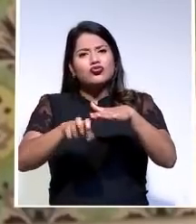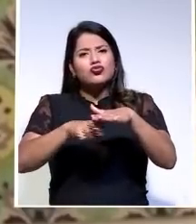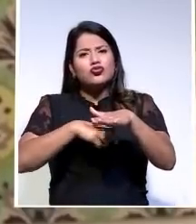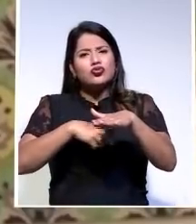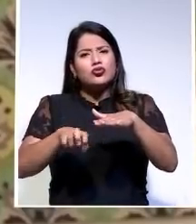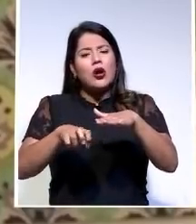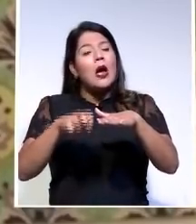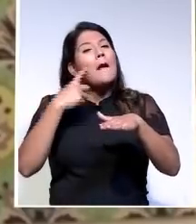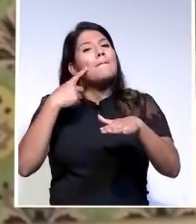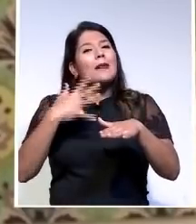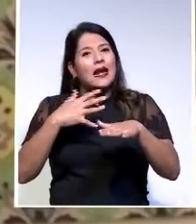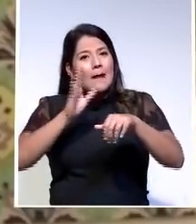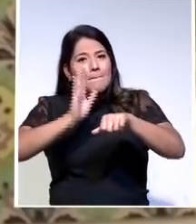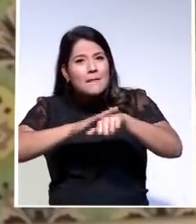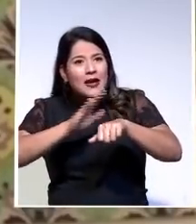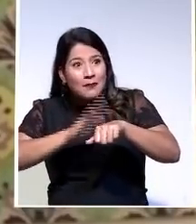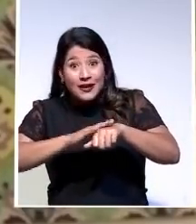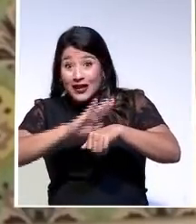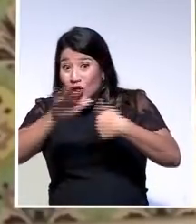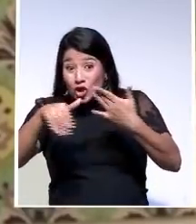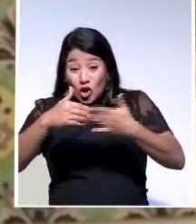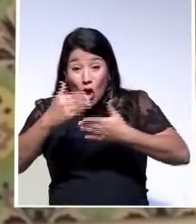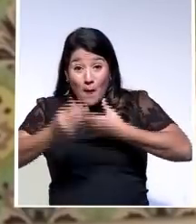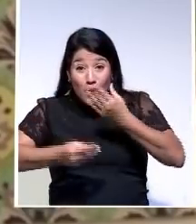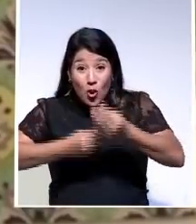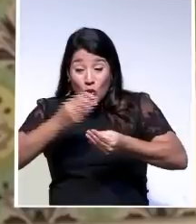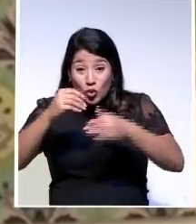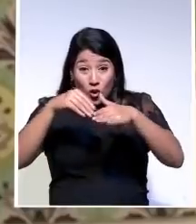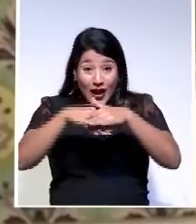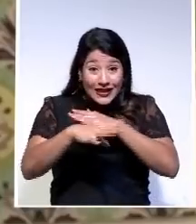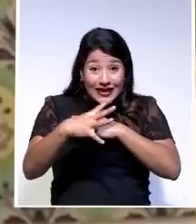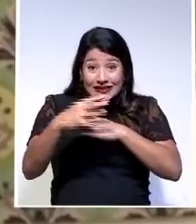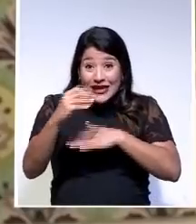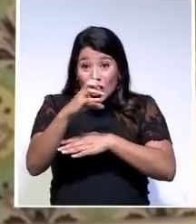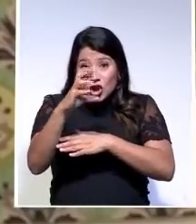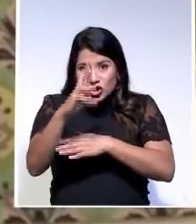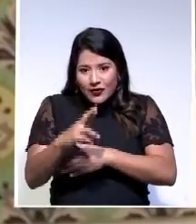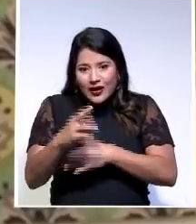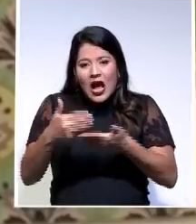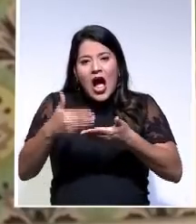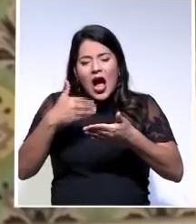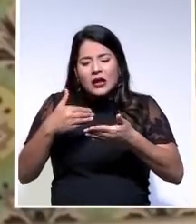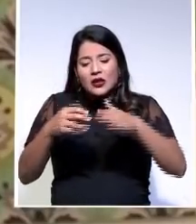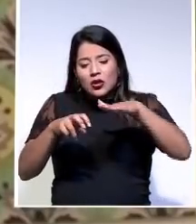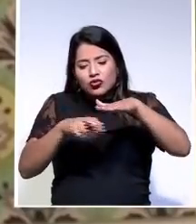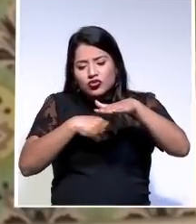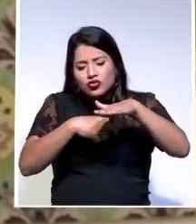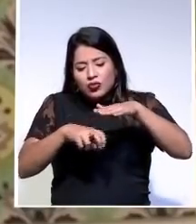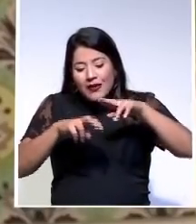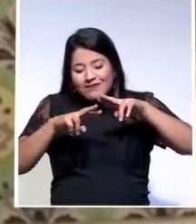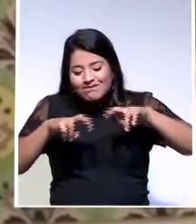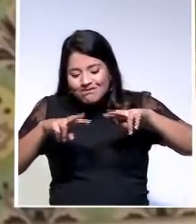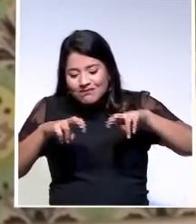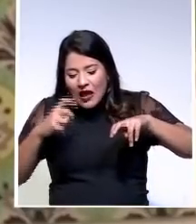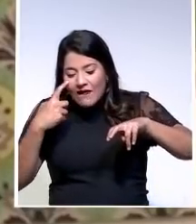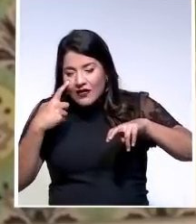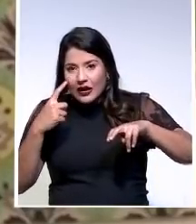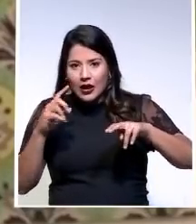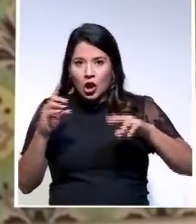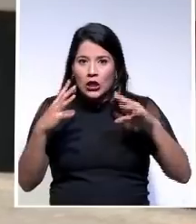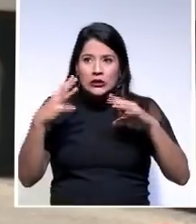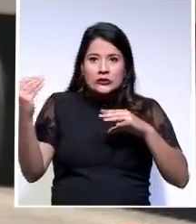no intrusiva del 100% de las mercancías que pasen como exportaciones o importaciones por las fronteras